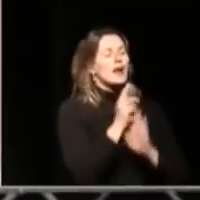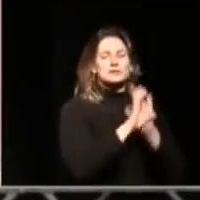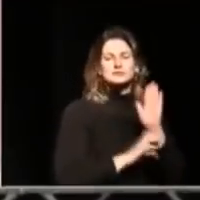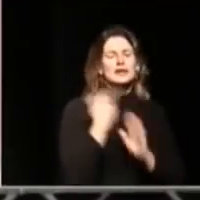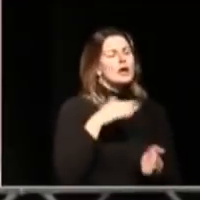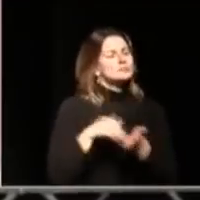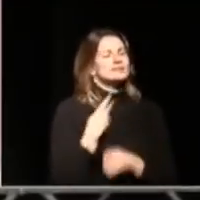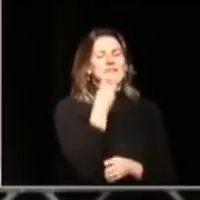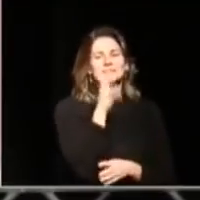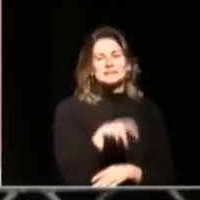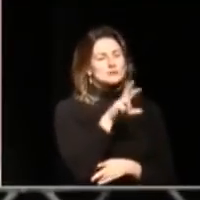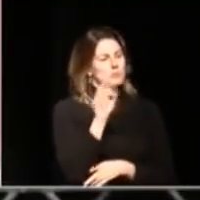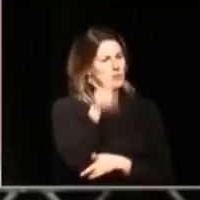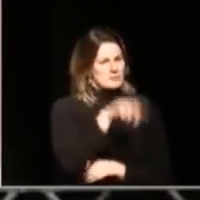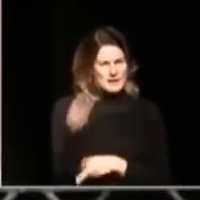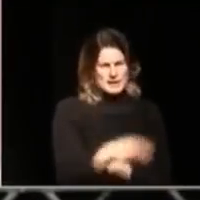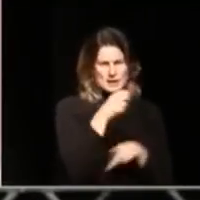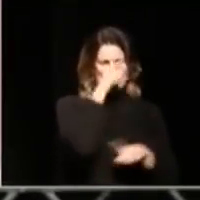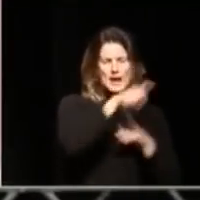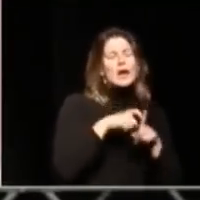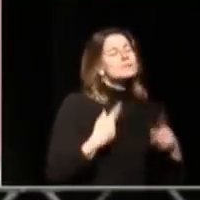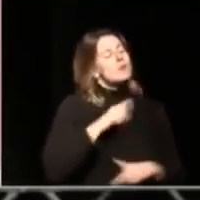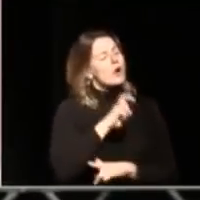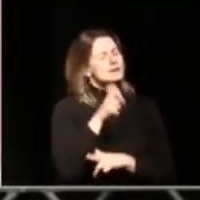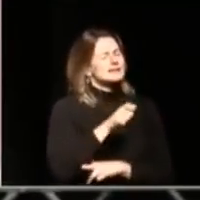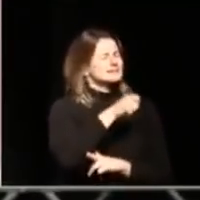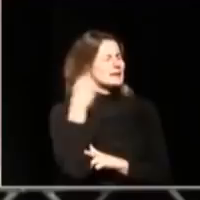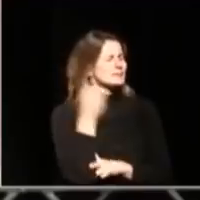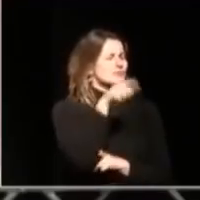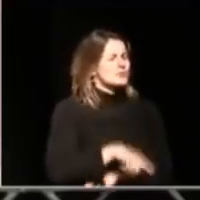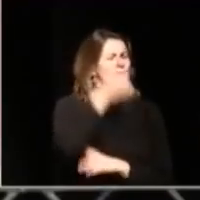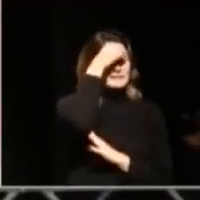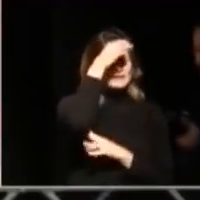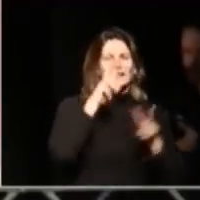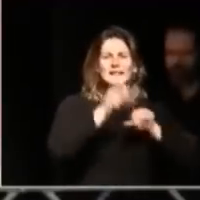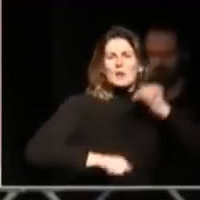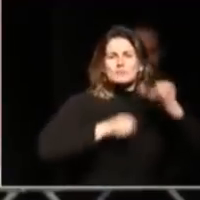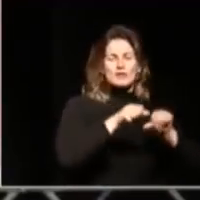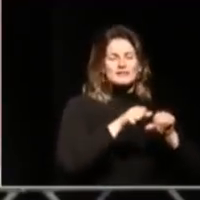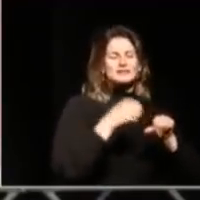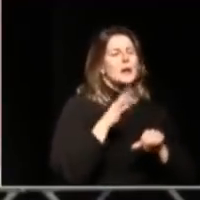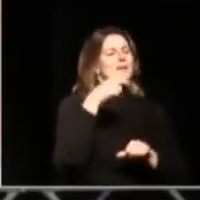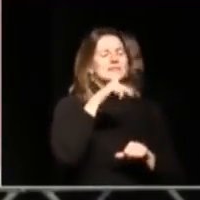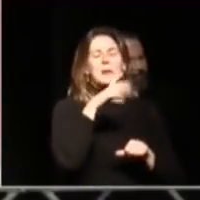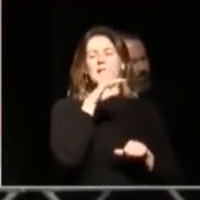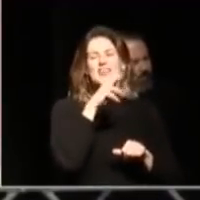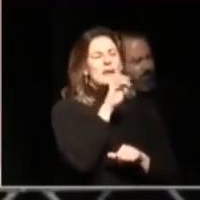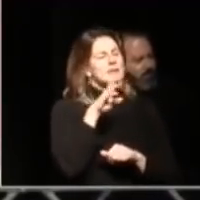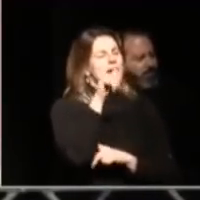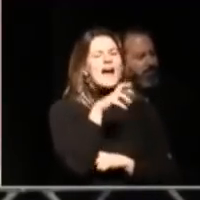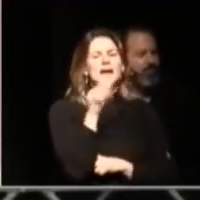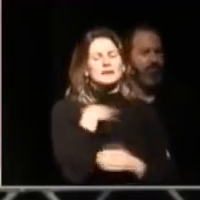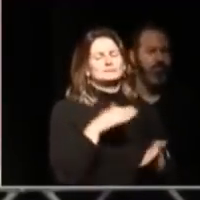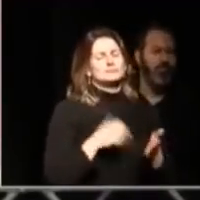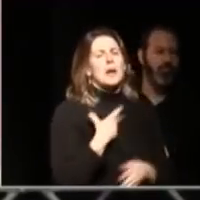cobraba 308.000. Pero también uno de los mayores intelectuales del procesismo, el señor David Madí, estaba